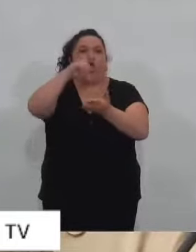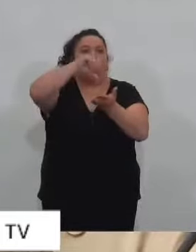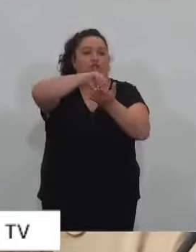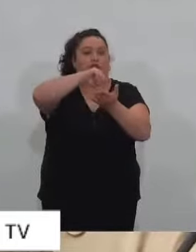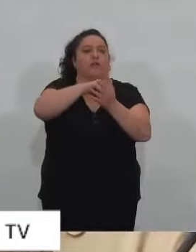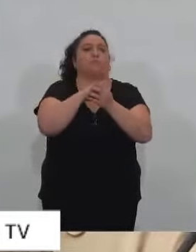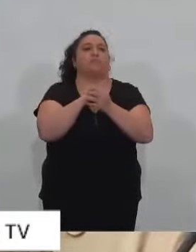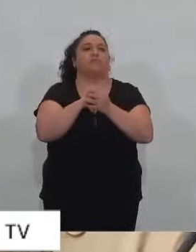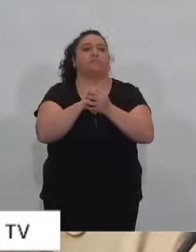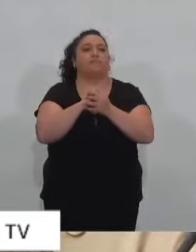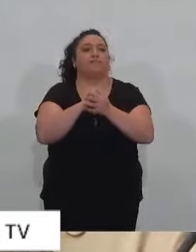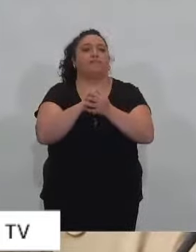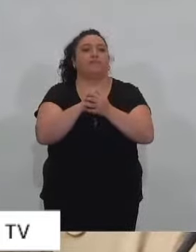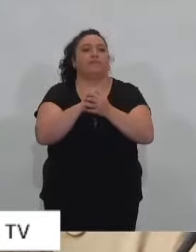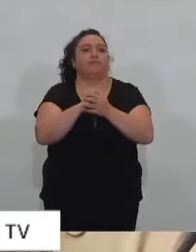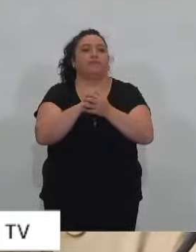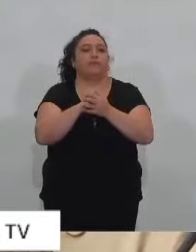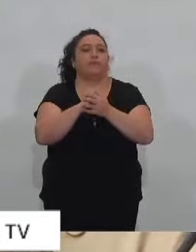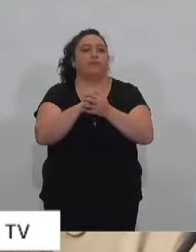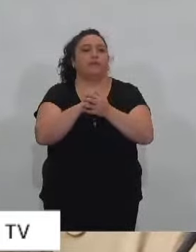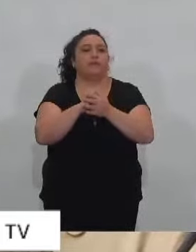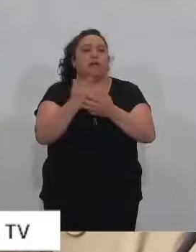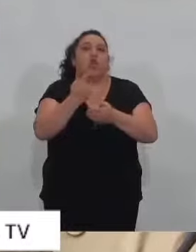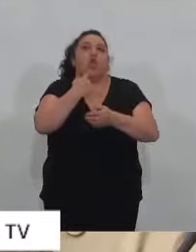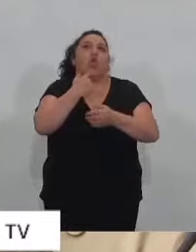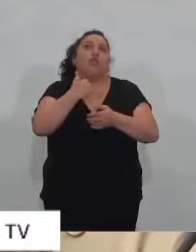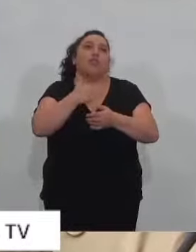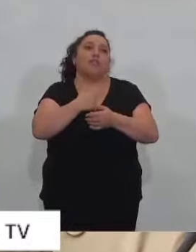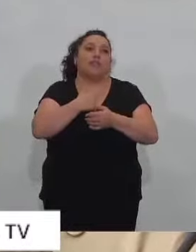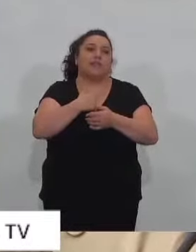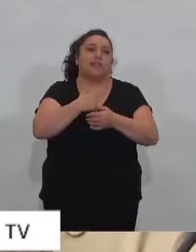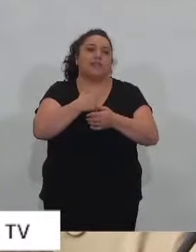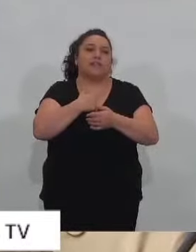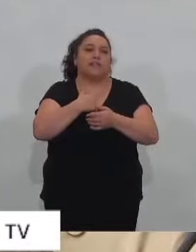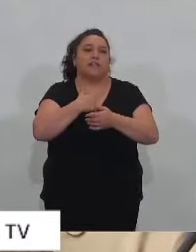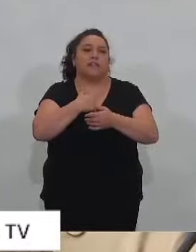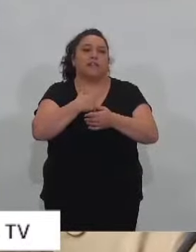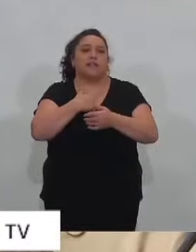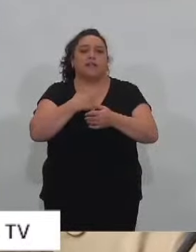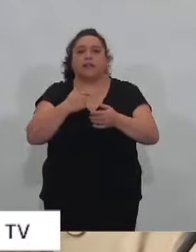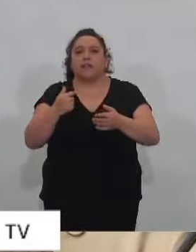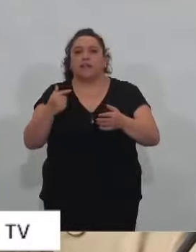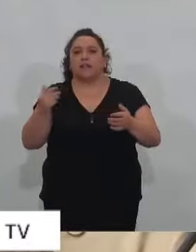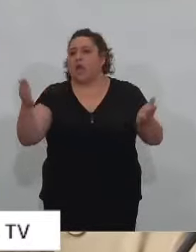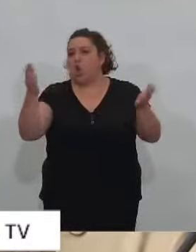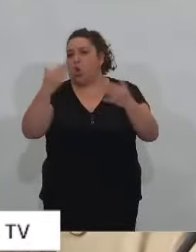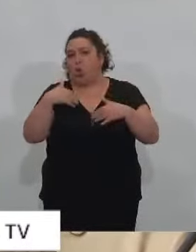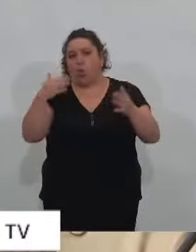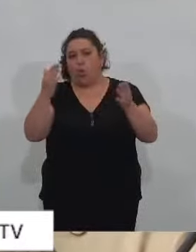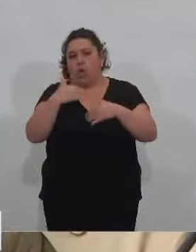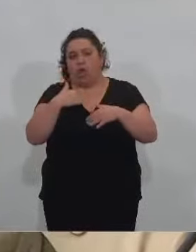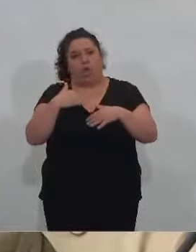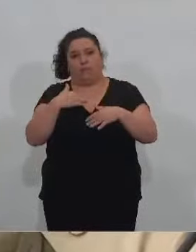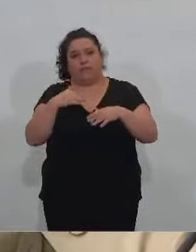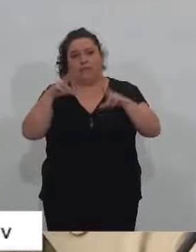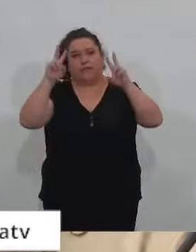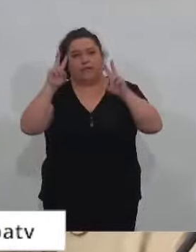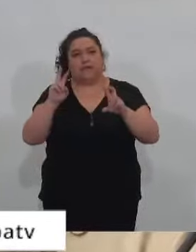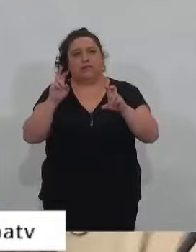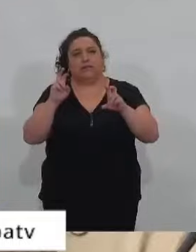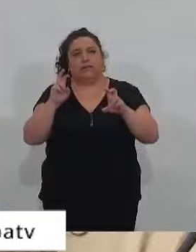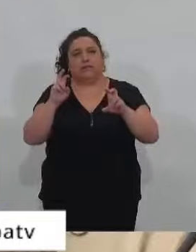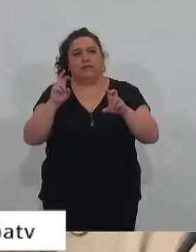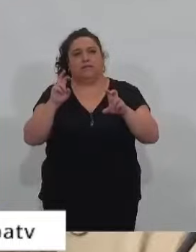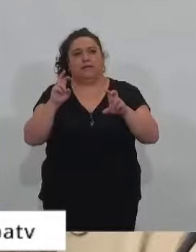constar que no figuraba ese centro dentro de las propiedades que tenían que